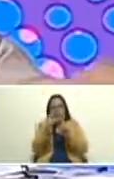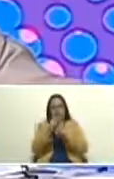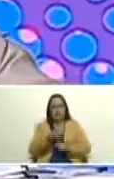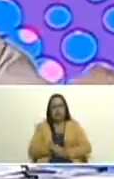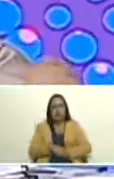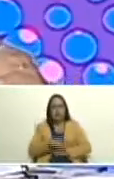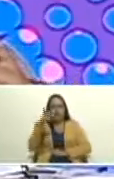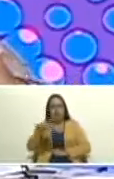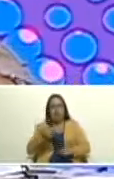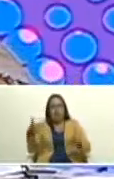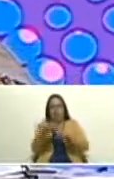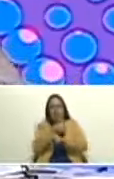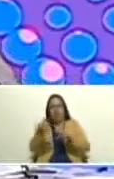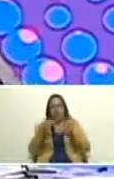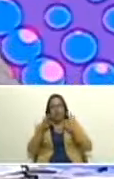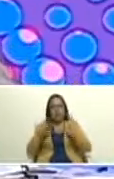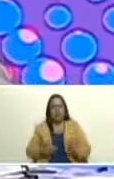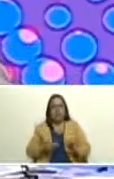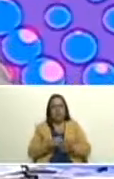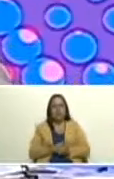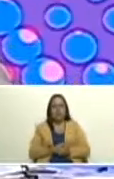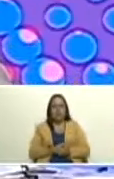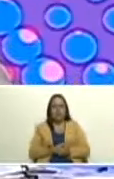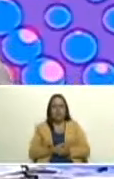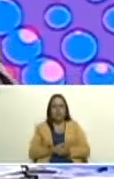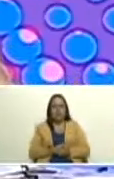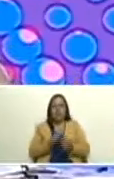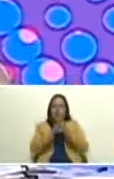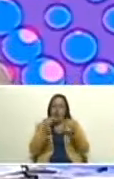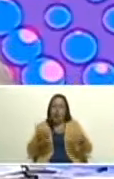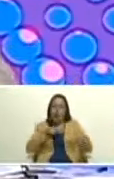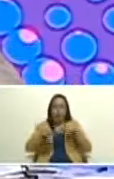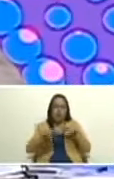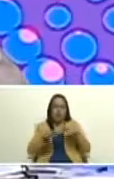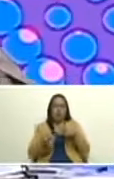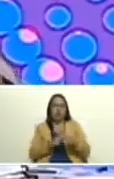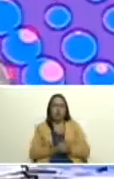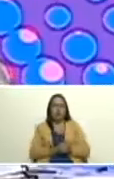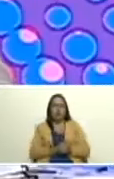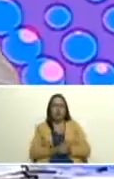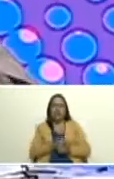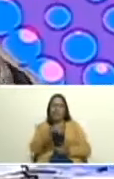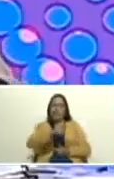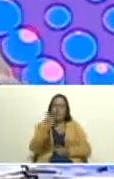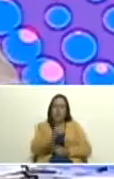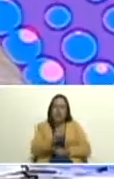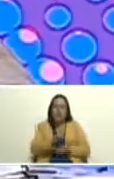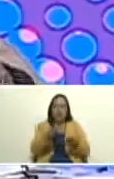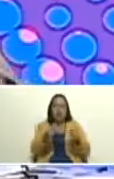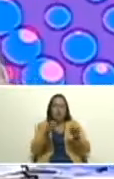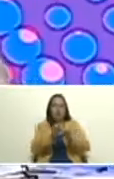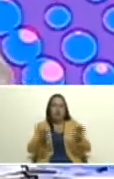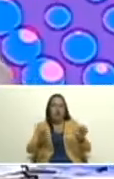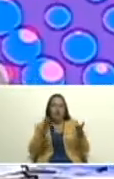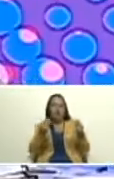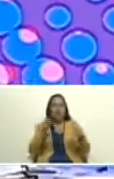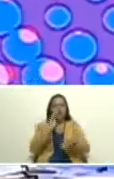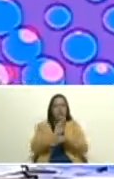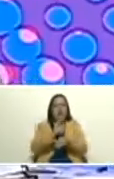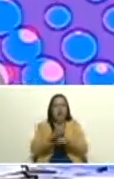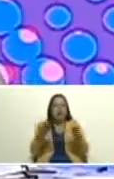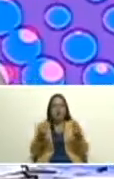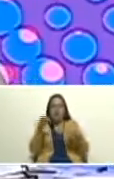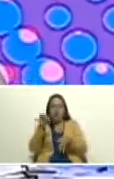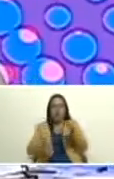agresión física y todo lo que ello conlleva. Eso amerita mucha educación, mucha prevención, mucha justicia.